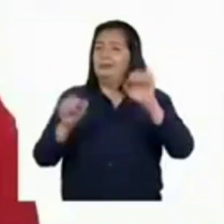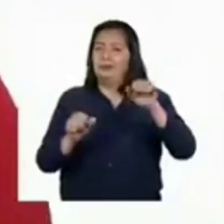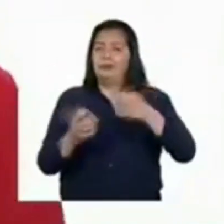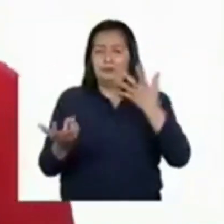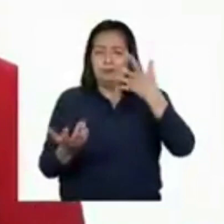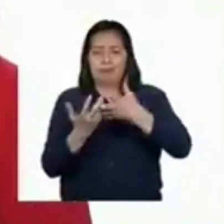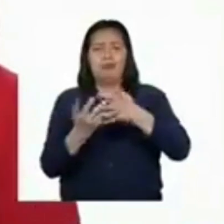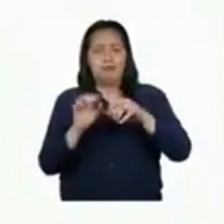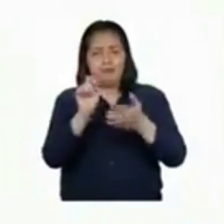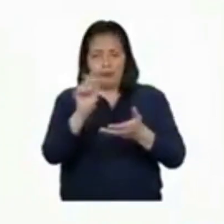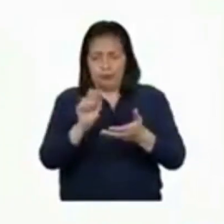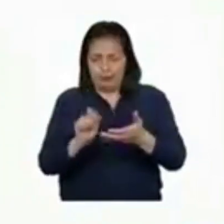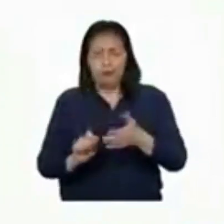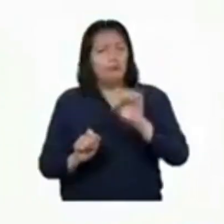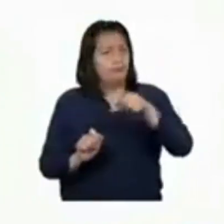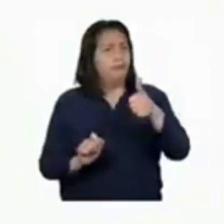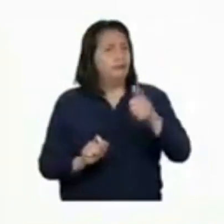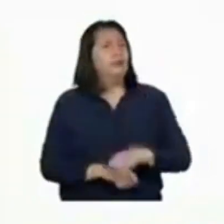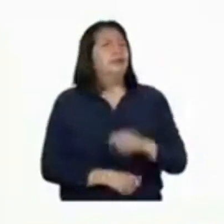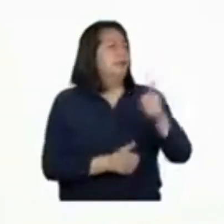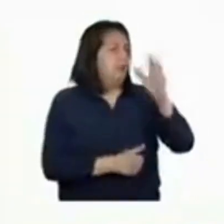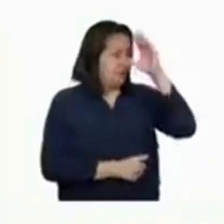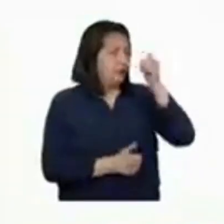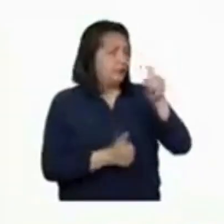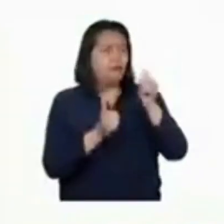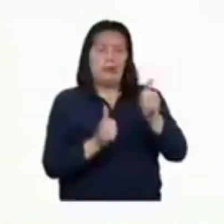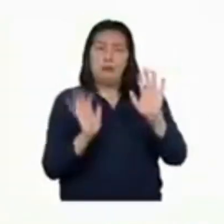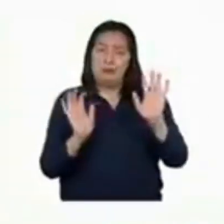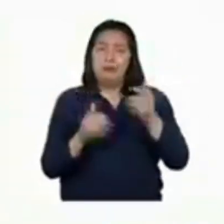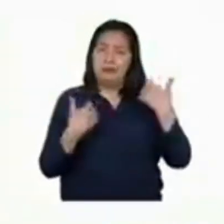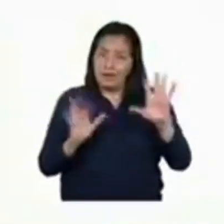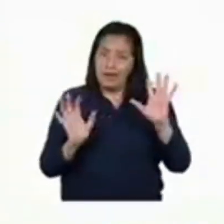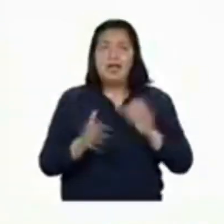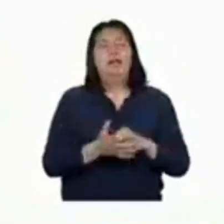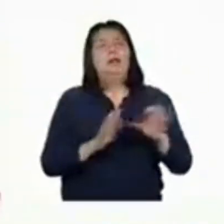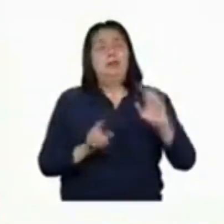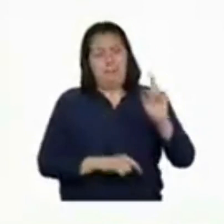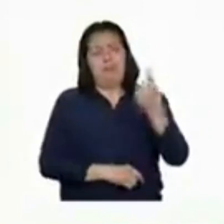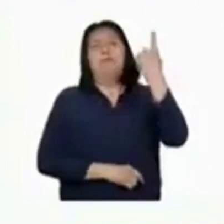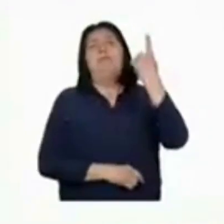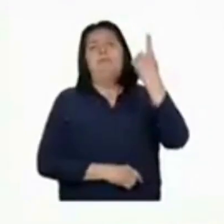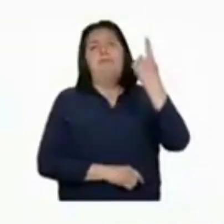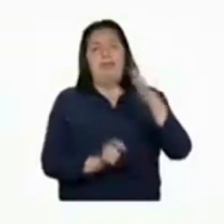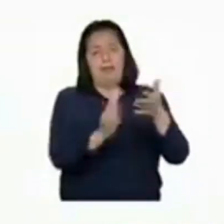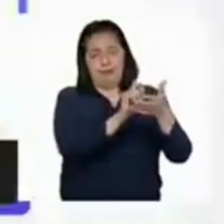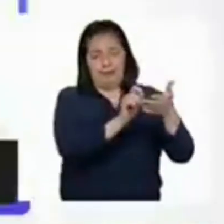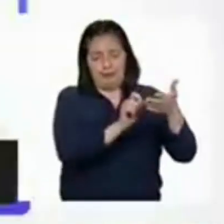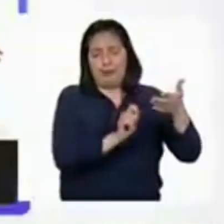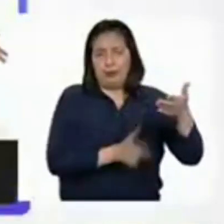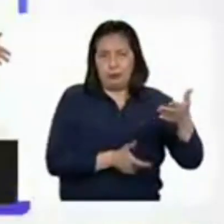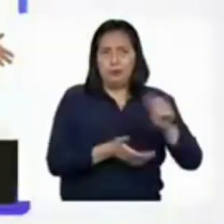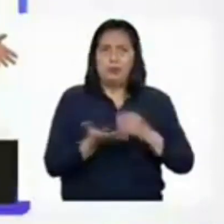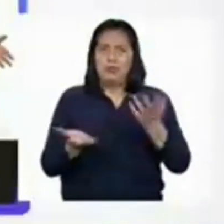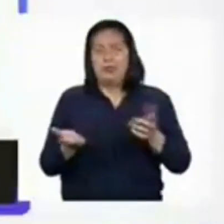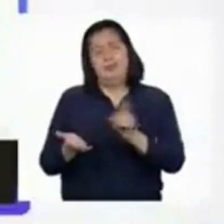el tema y el contenido del texto. Muy bien, chicos. Bueno, hemos logrado hacer el primer borrador de nuestro texto. Y